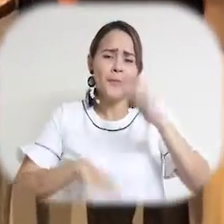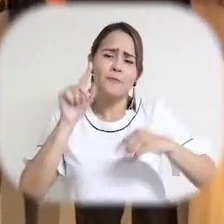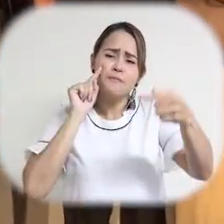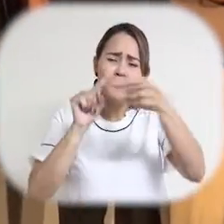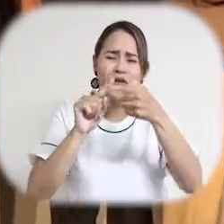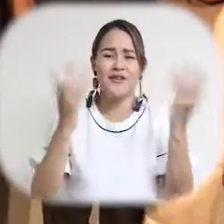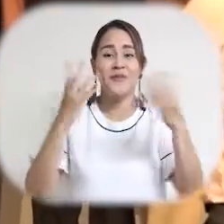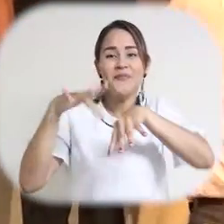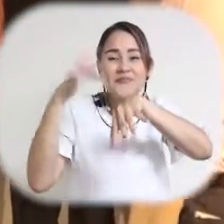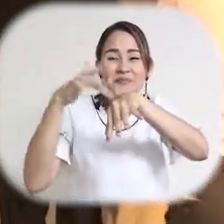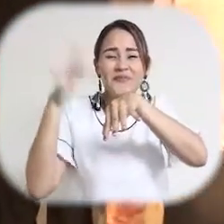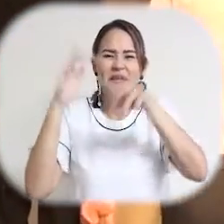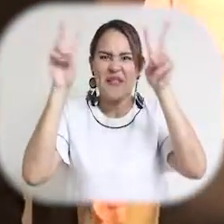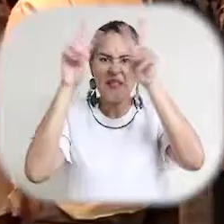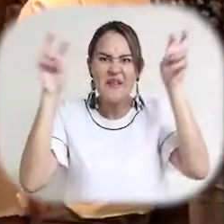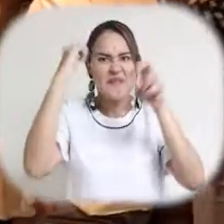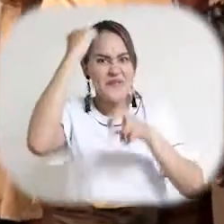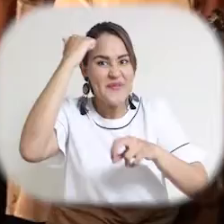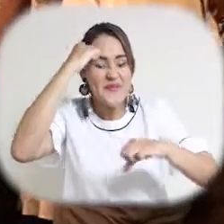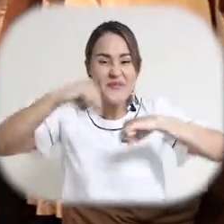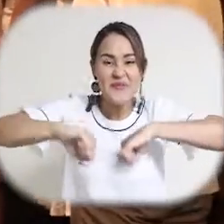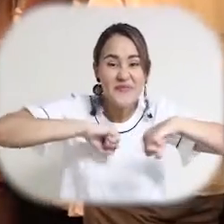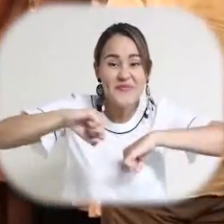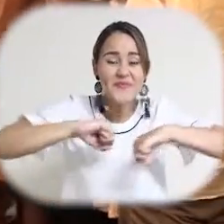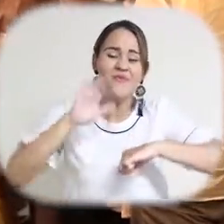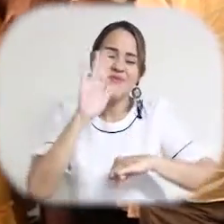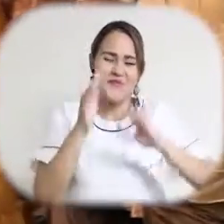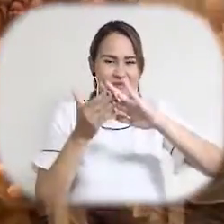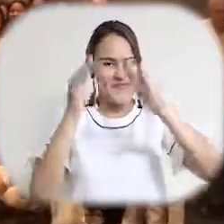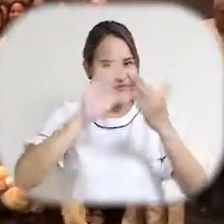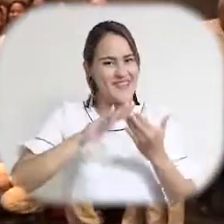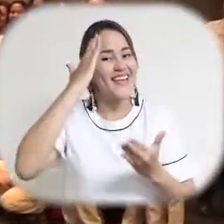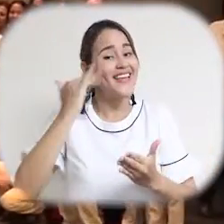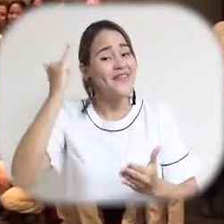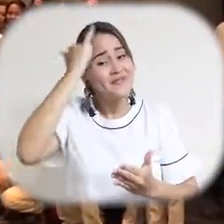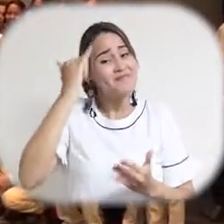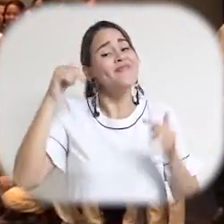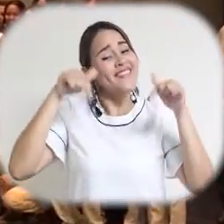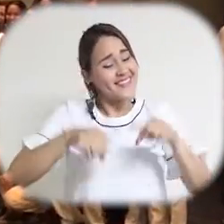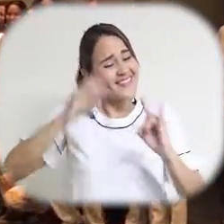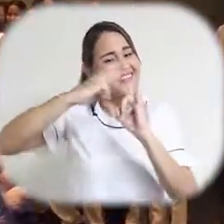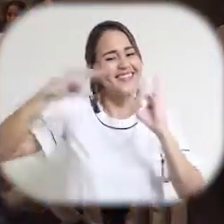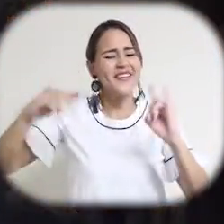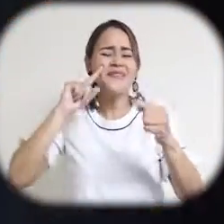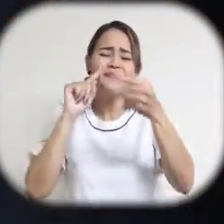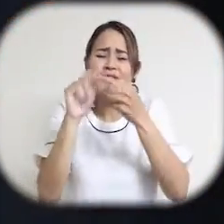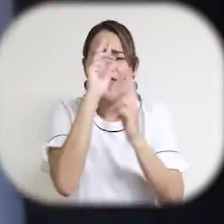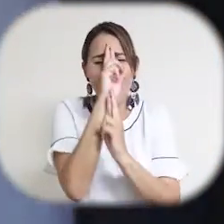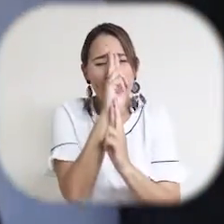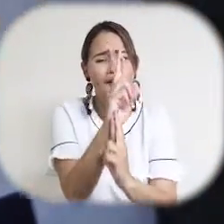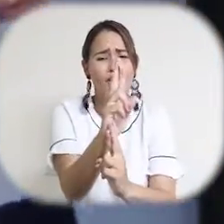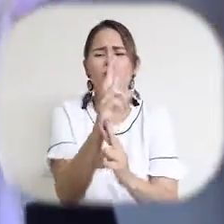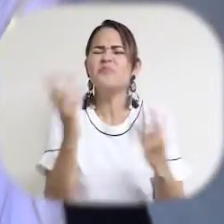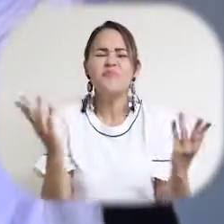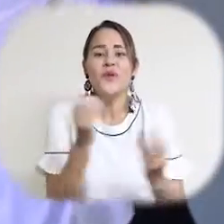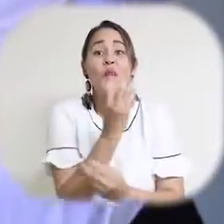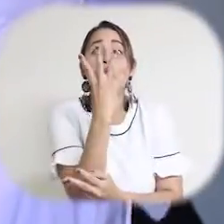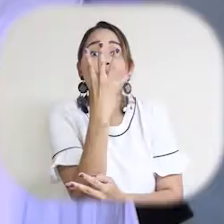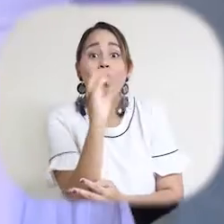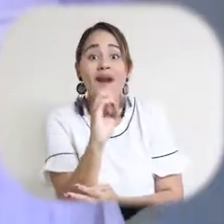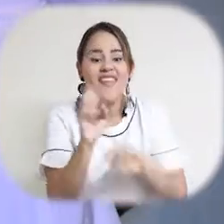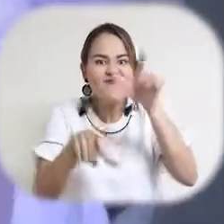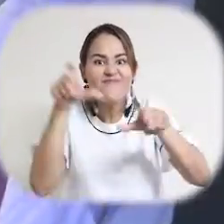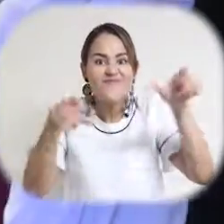En aras de seguir promoviendo la labor educativa entre la comunidad académica, la Universidad del Magdalena realizó el acto de reconocimiento a